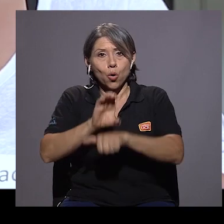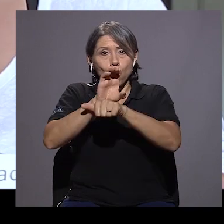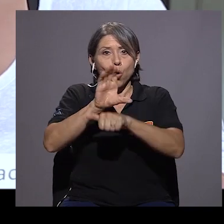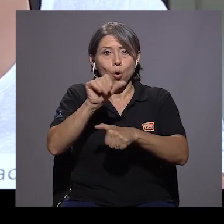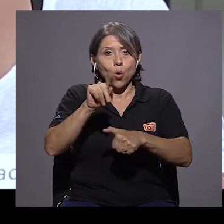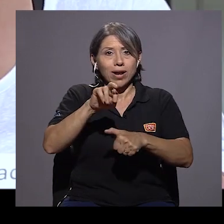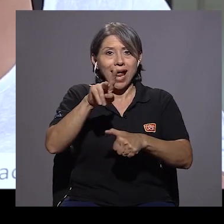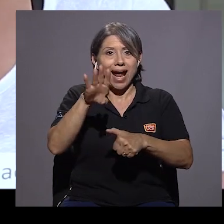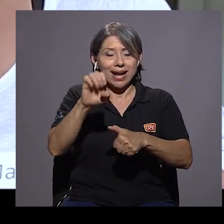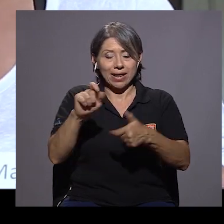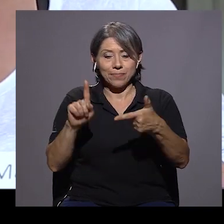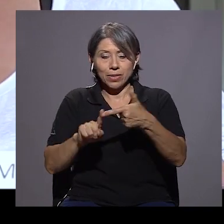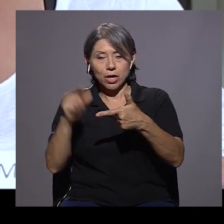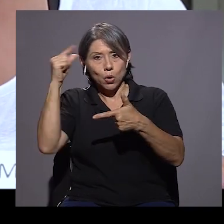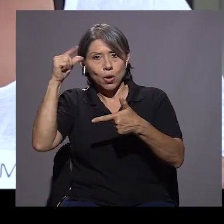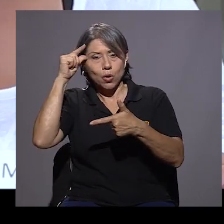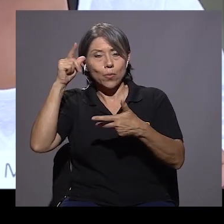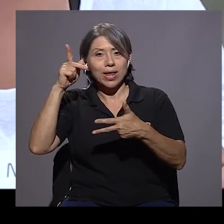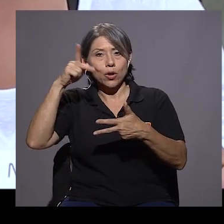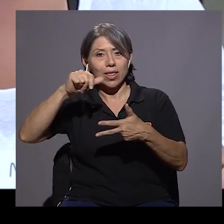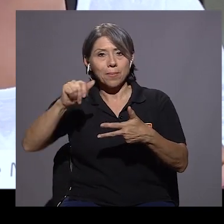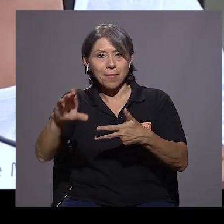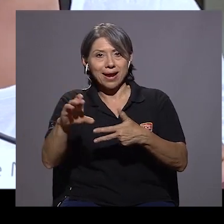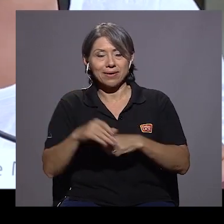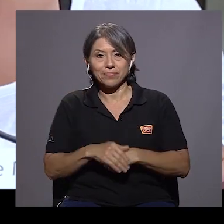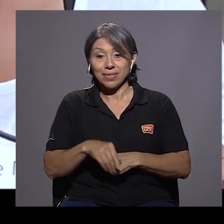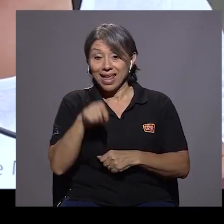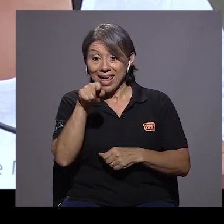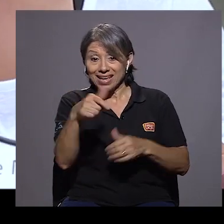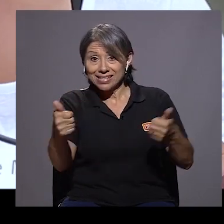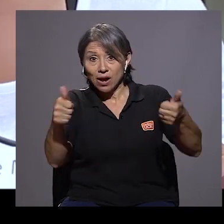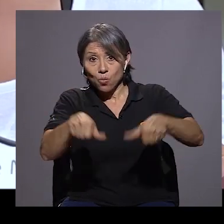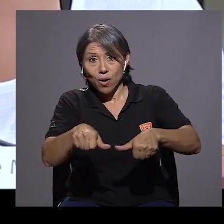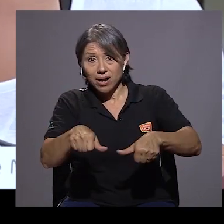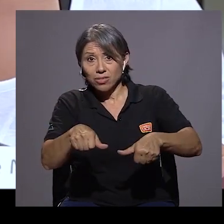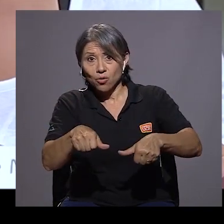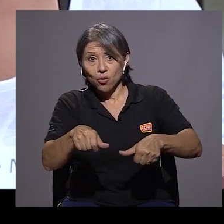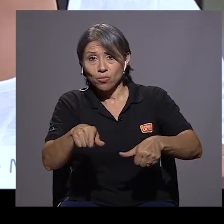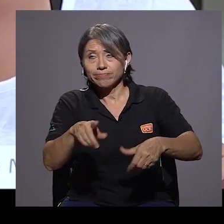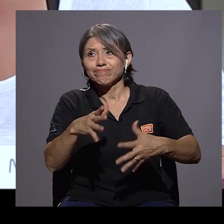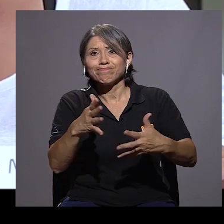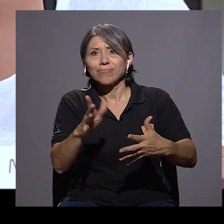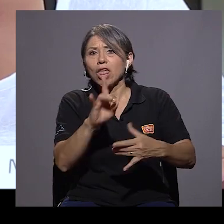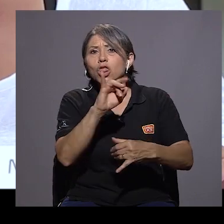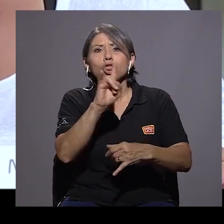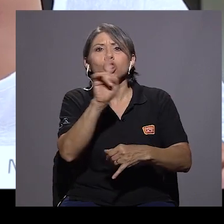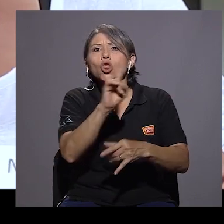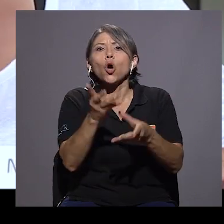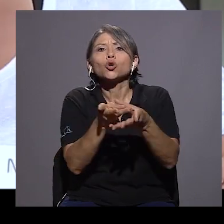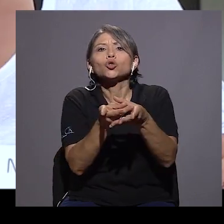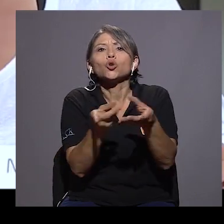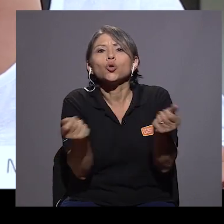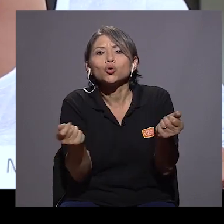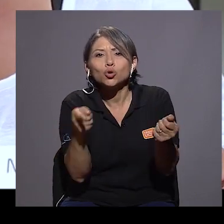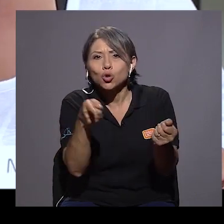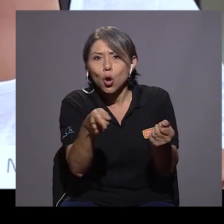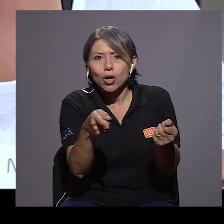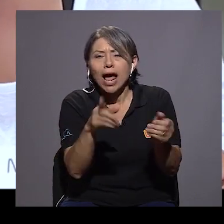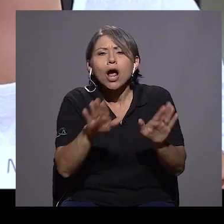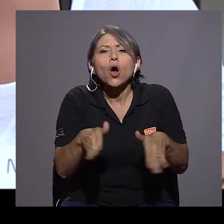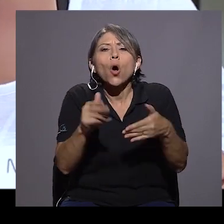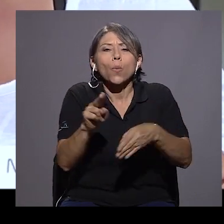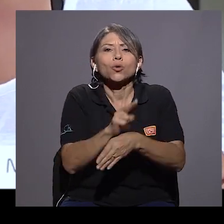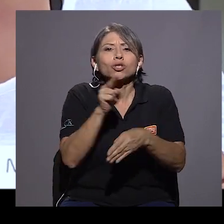estudiantes con CONARE y con el gobierno del PAC. En efecto, este acuerdo no termina, digamos,